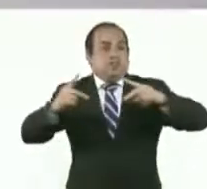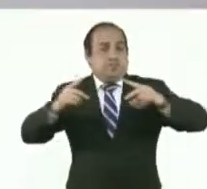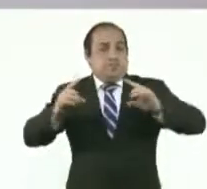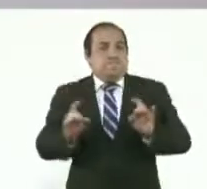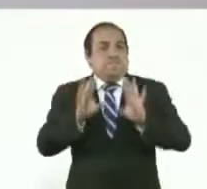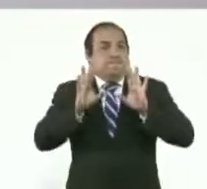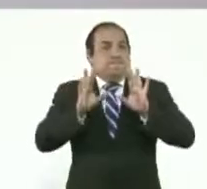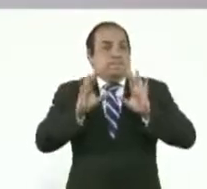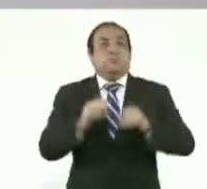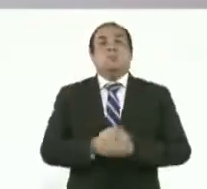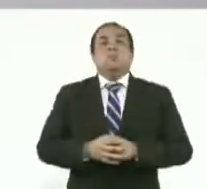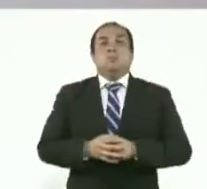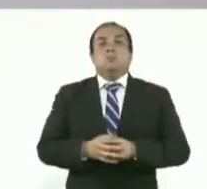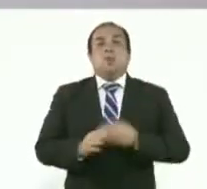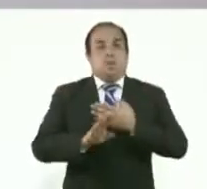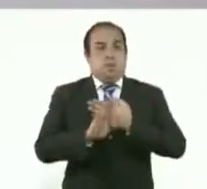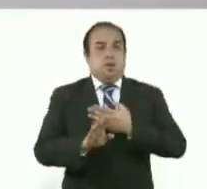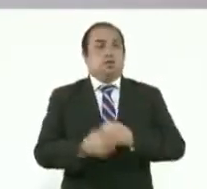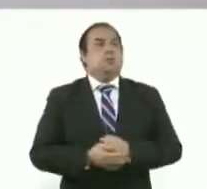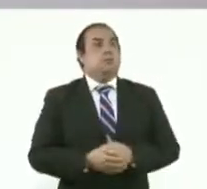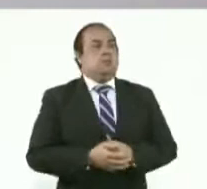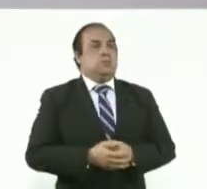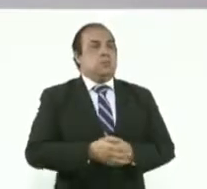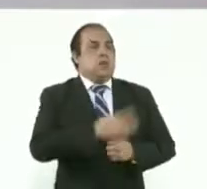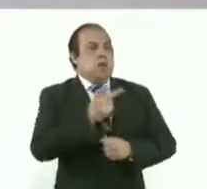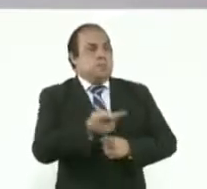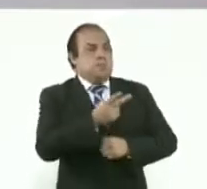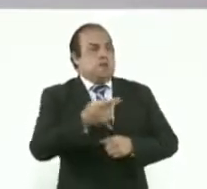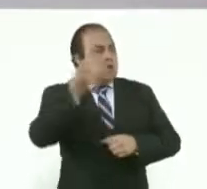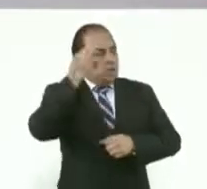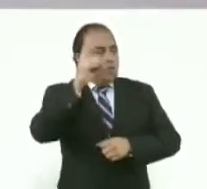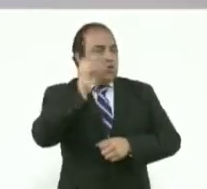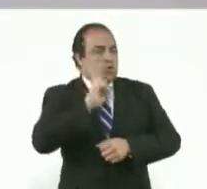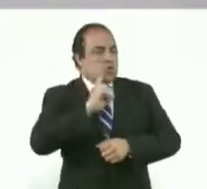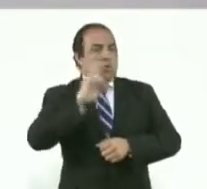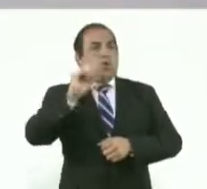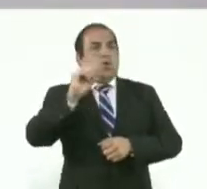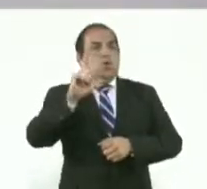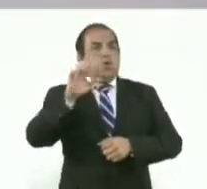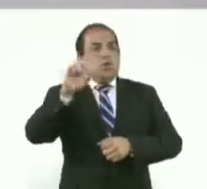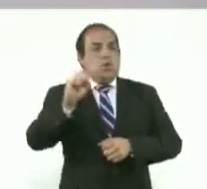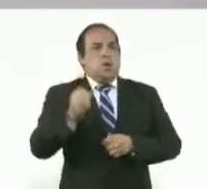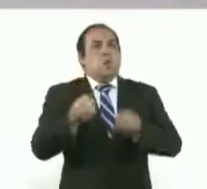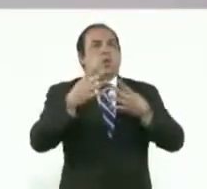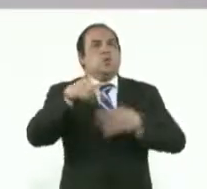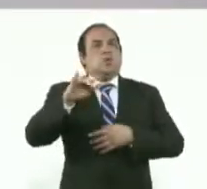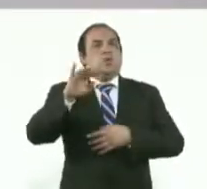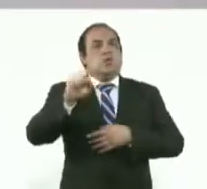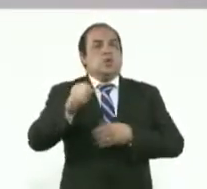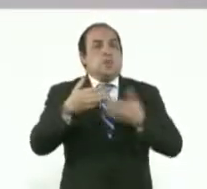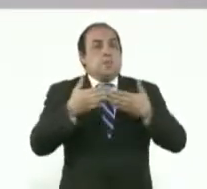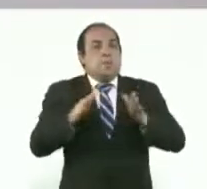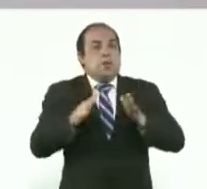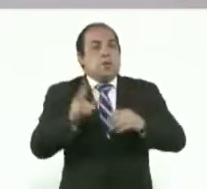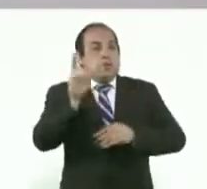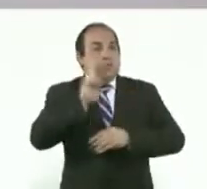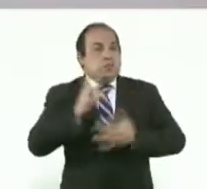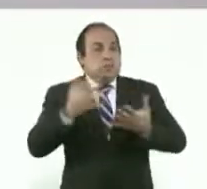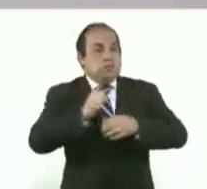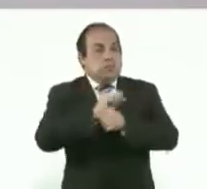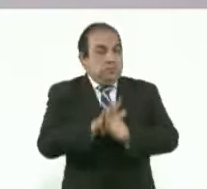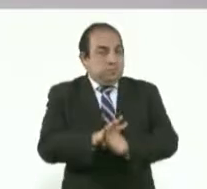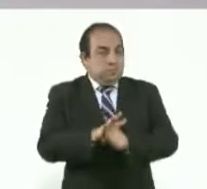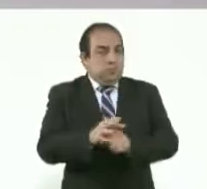gustaría preguntarle a la doctora Oliva, actualmente, ¿cuántos kioscos son los que están habilitados para hacer pruebas y cuál es el promedio que